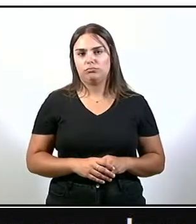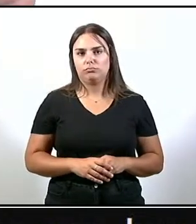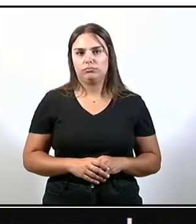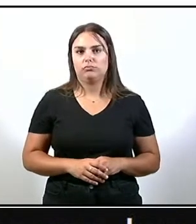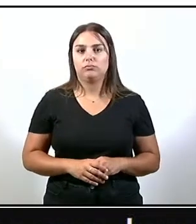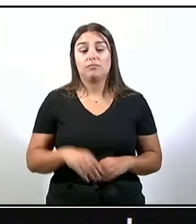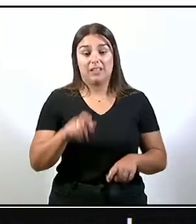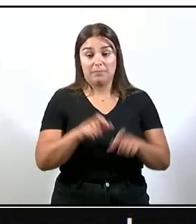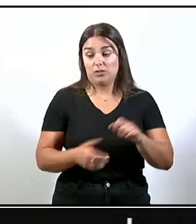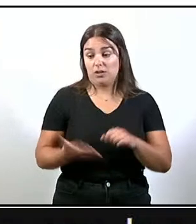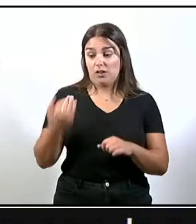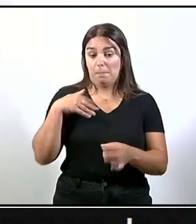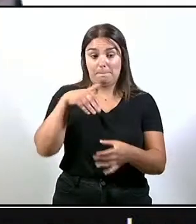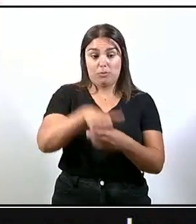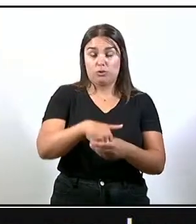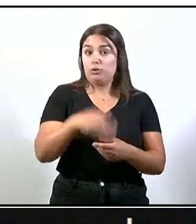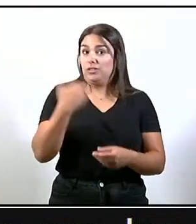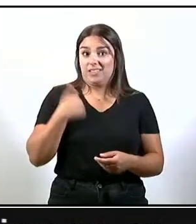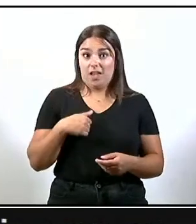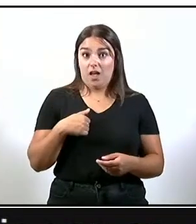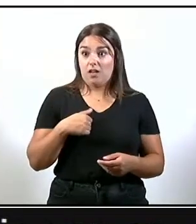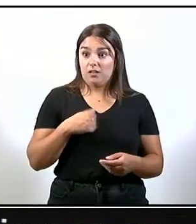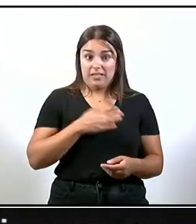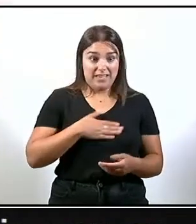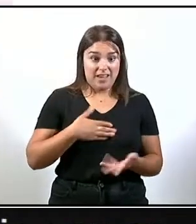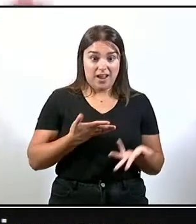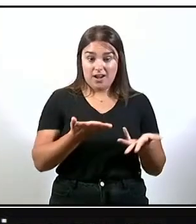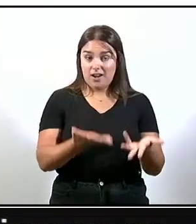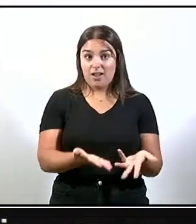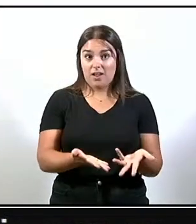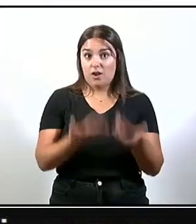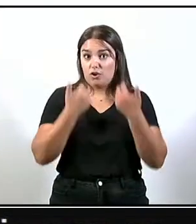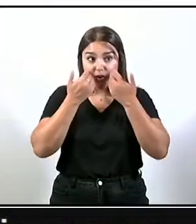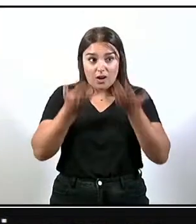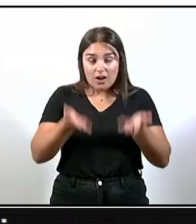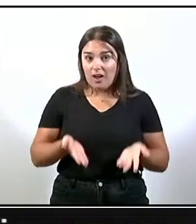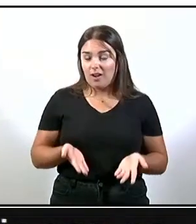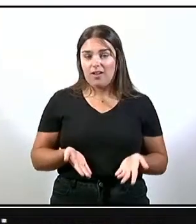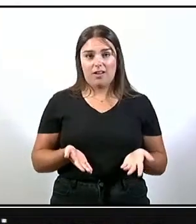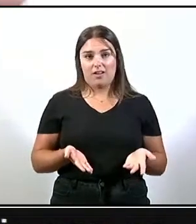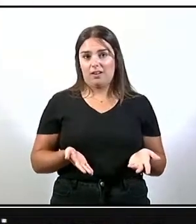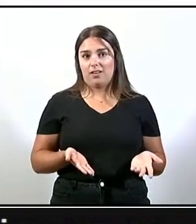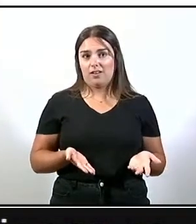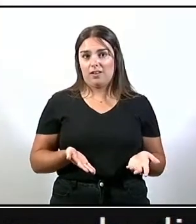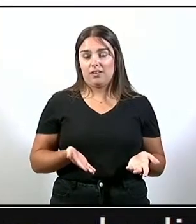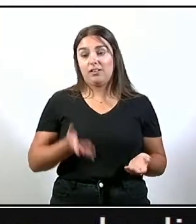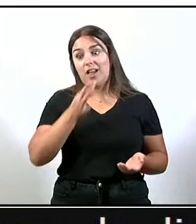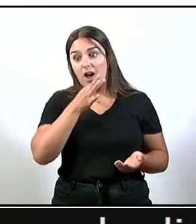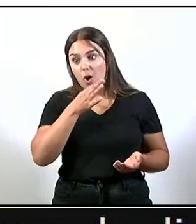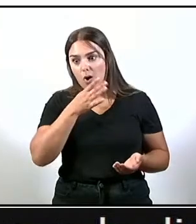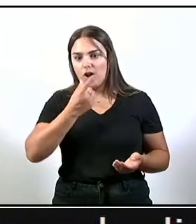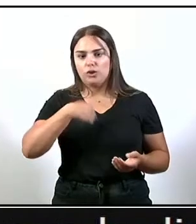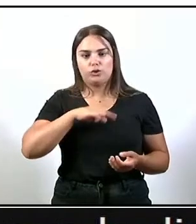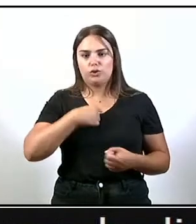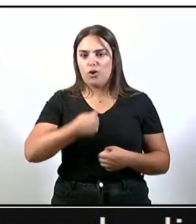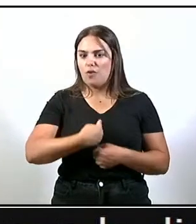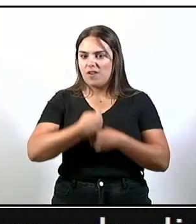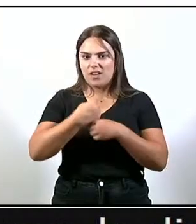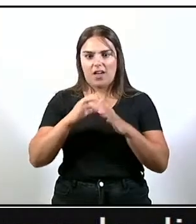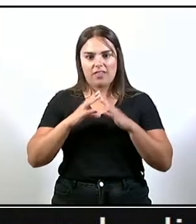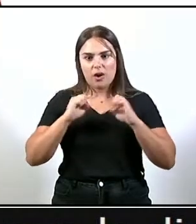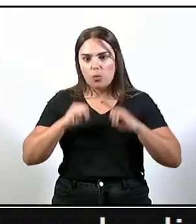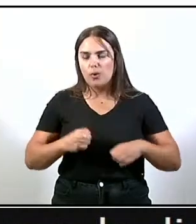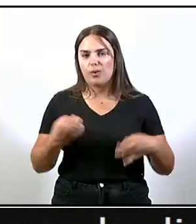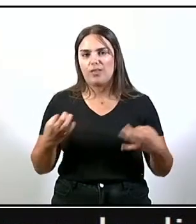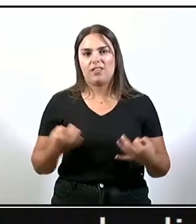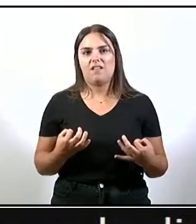La gente votó lo que quiso, votó lo que le dio la gana votar. Ahora es nuestra obligación